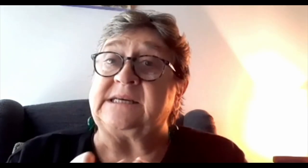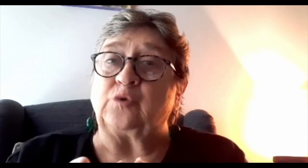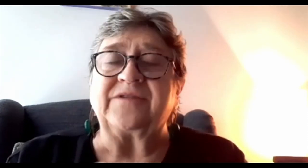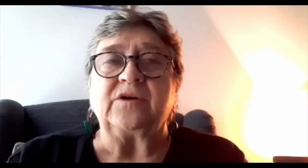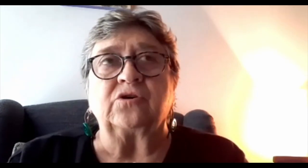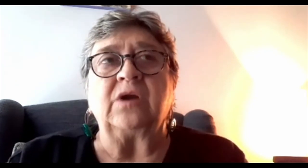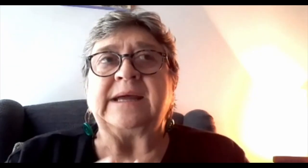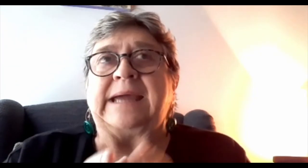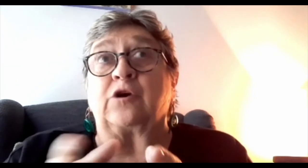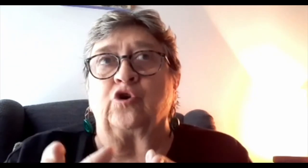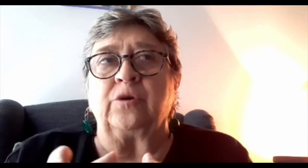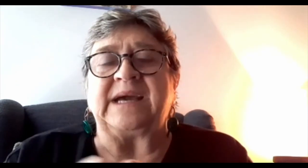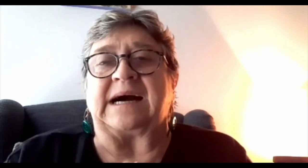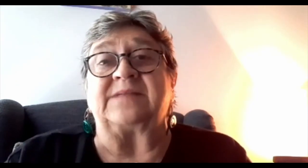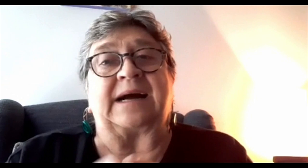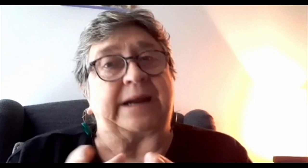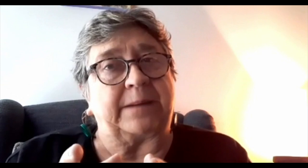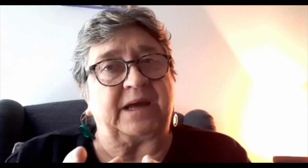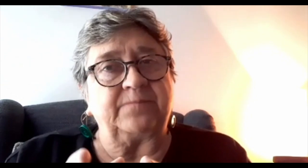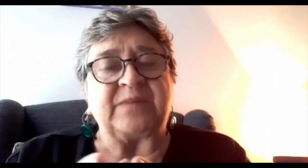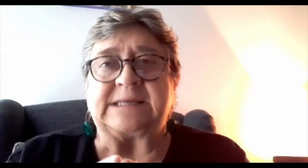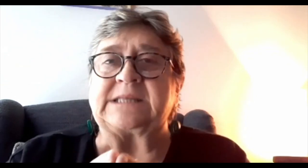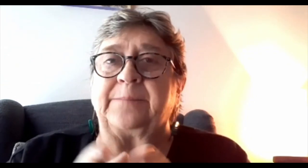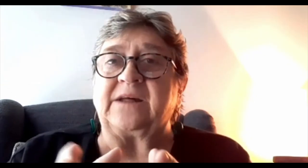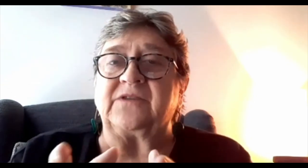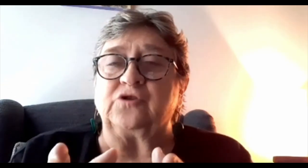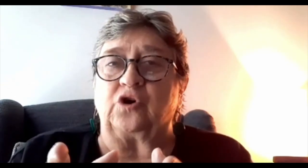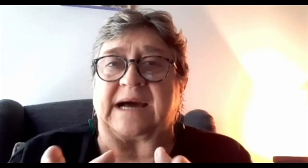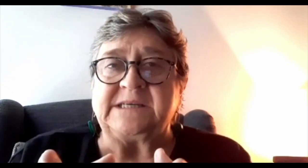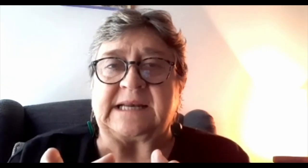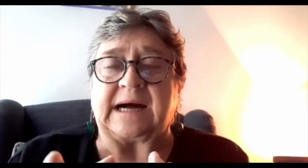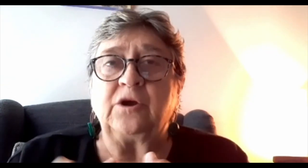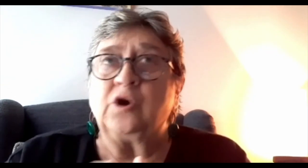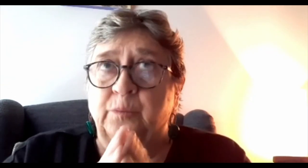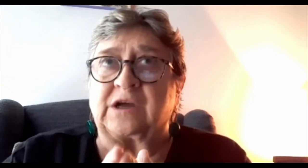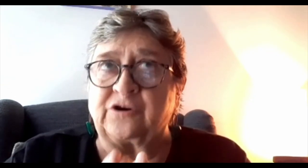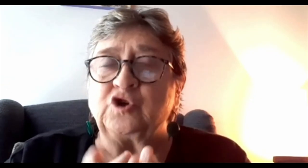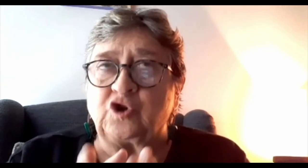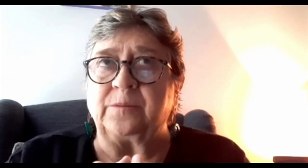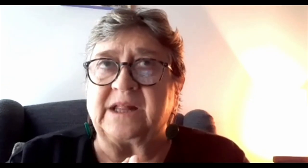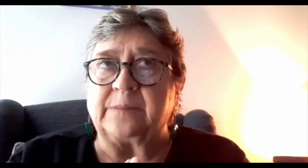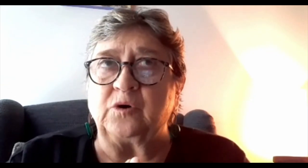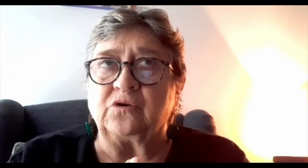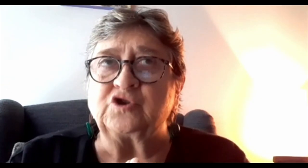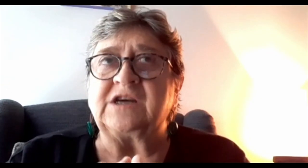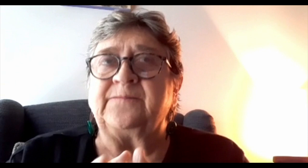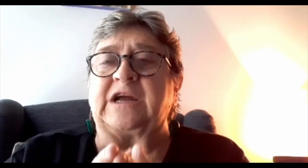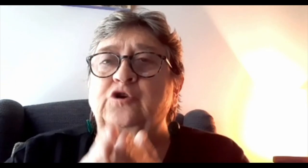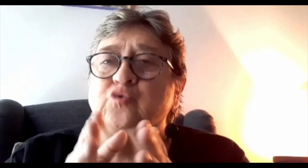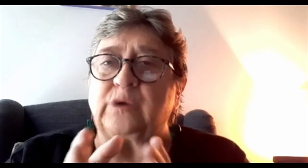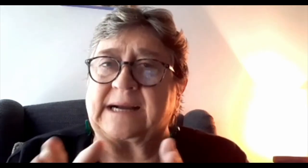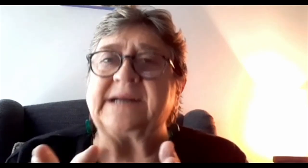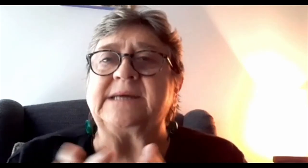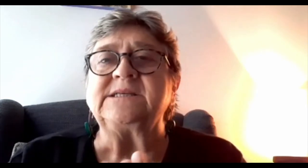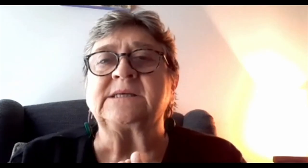la situación económica tan grave que está padeciendo la isla, porque no nos olvidemos de